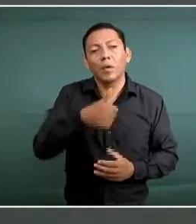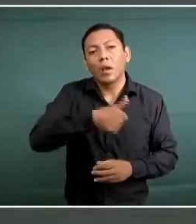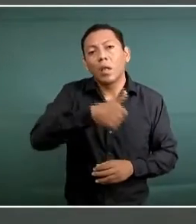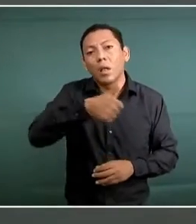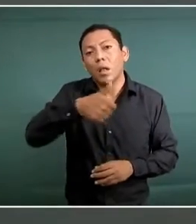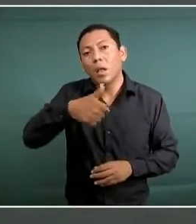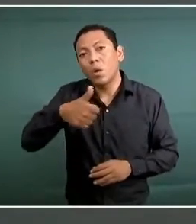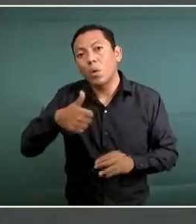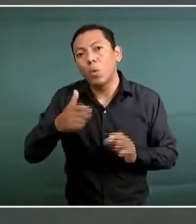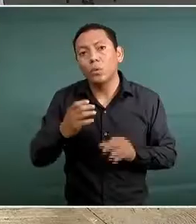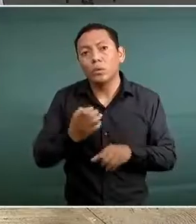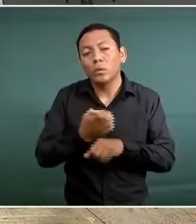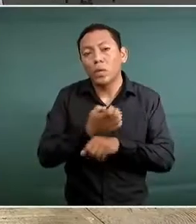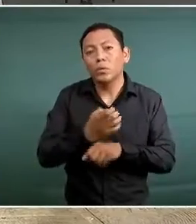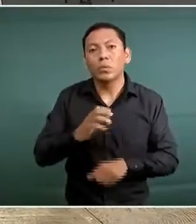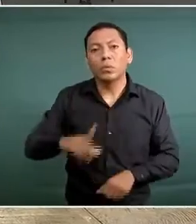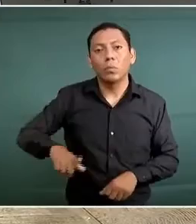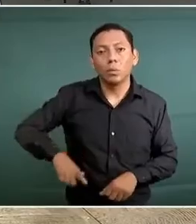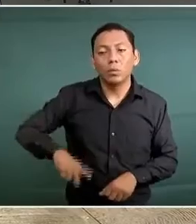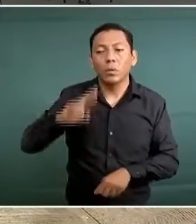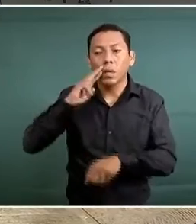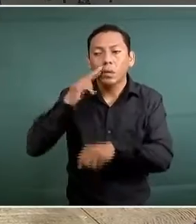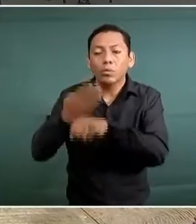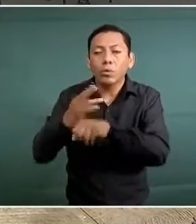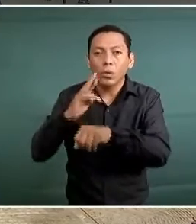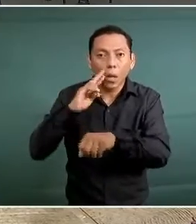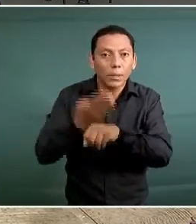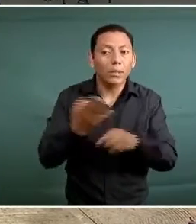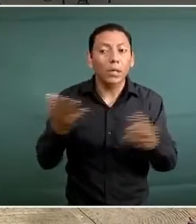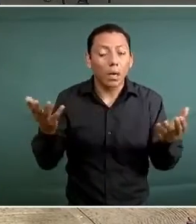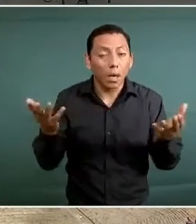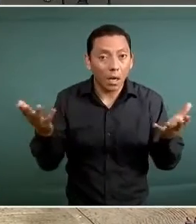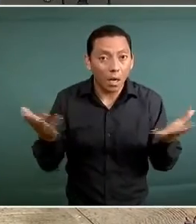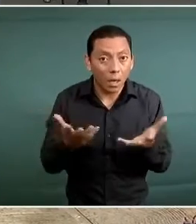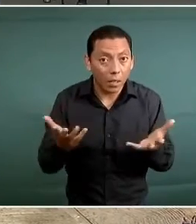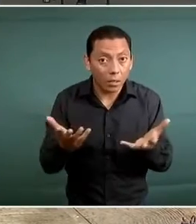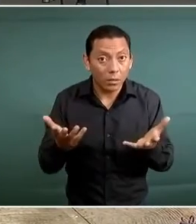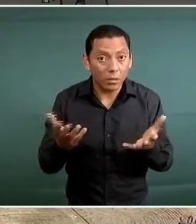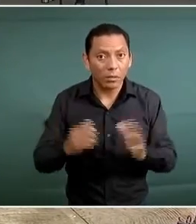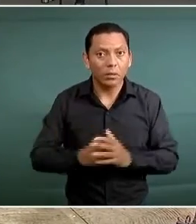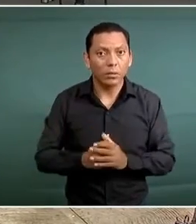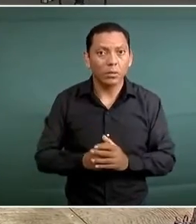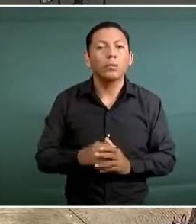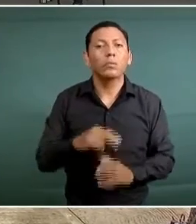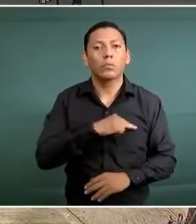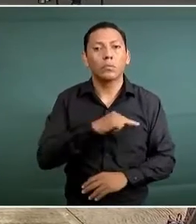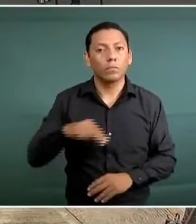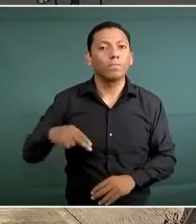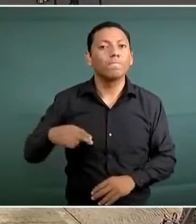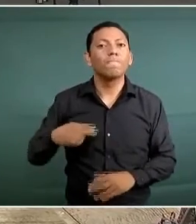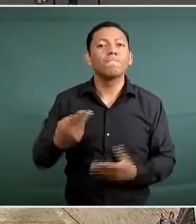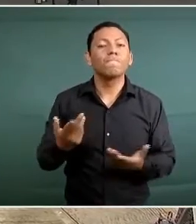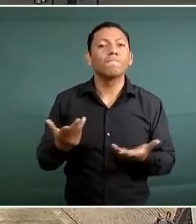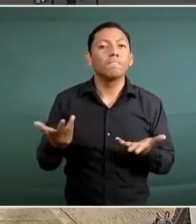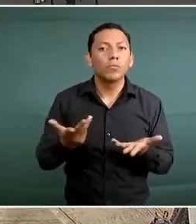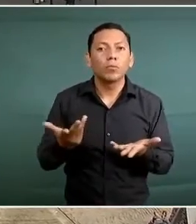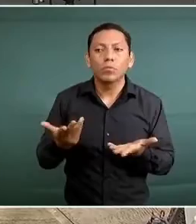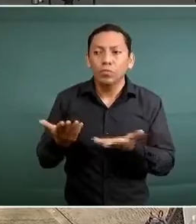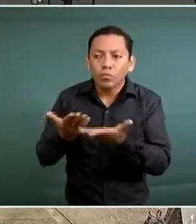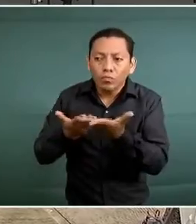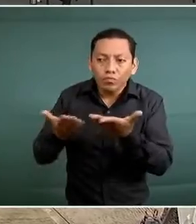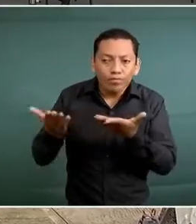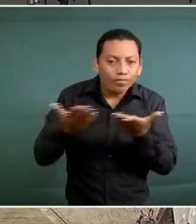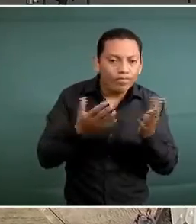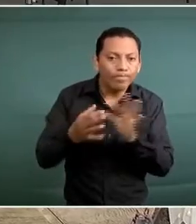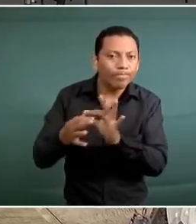tiene su responsabilidad eh y estamos eh buscando la unidad